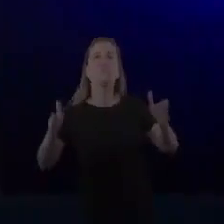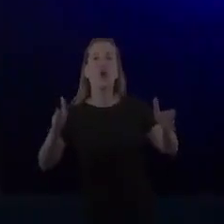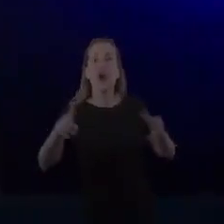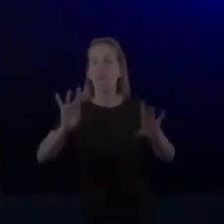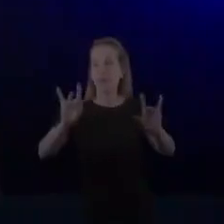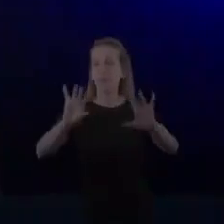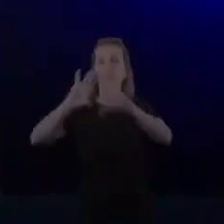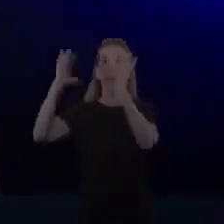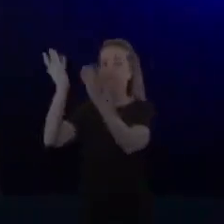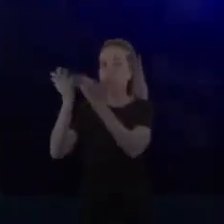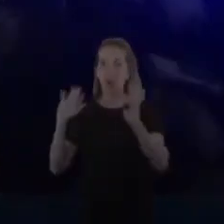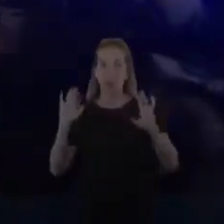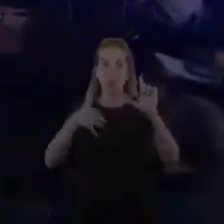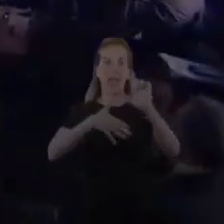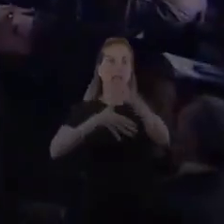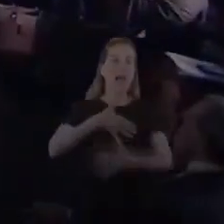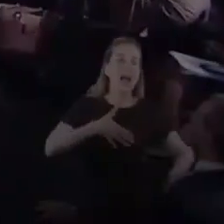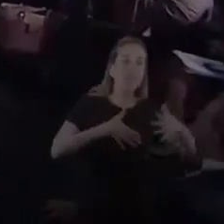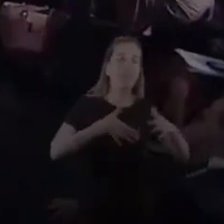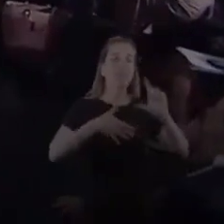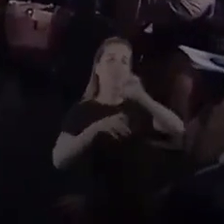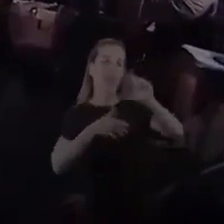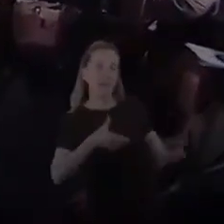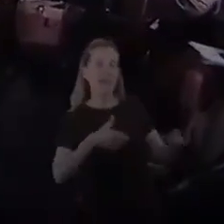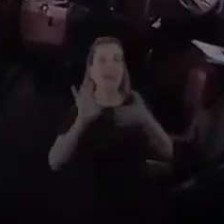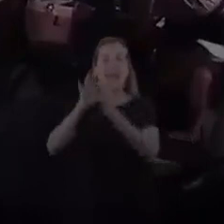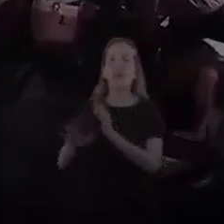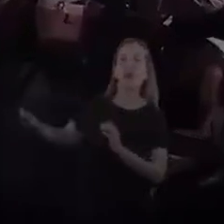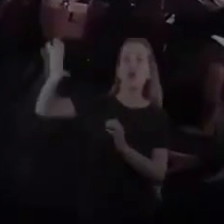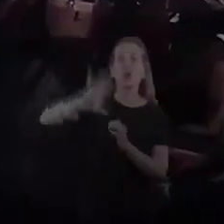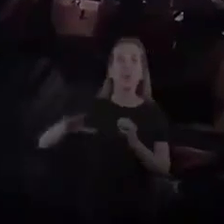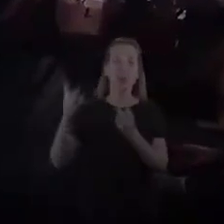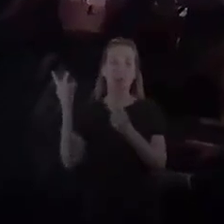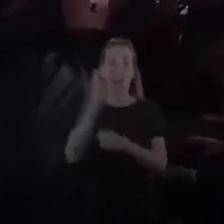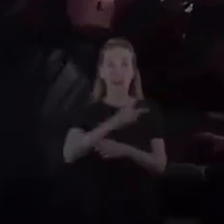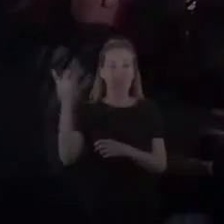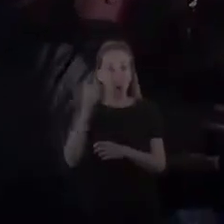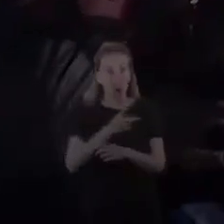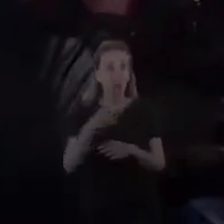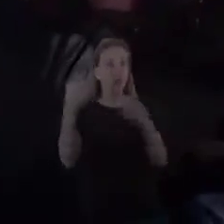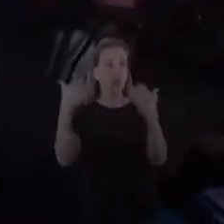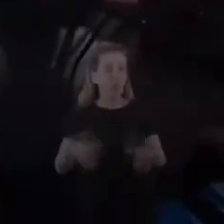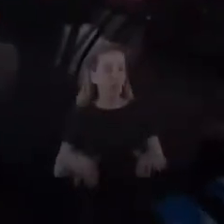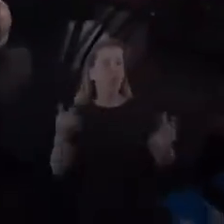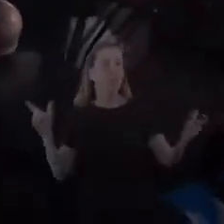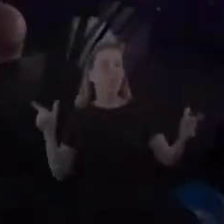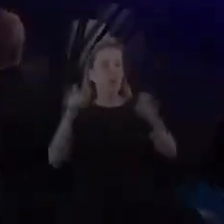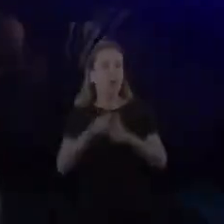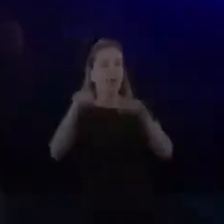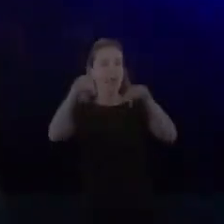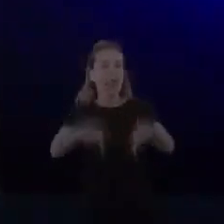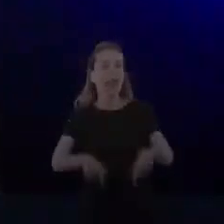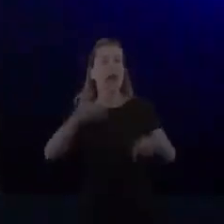Que dos regiones, con distancias pero con historia, se reúnan en Buenos Aires a debatir,